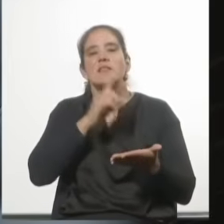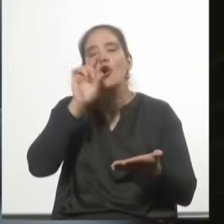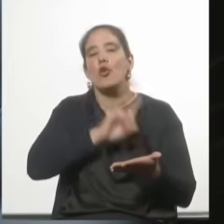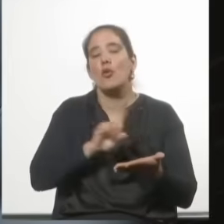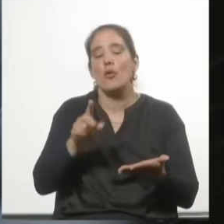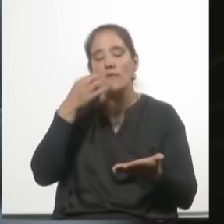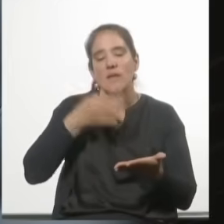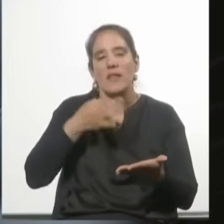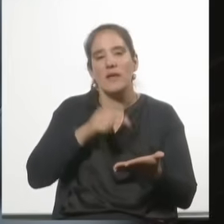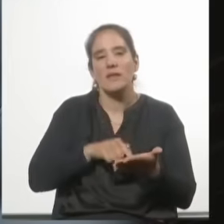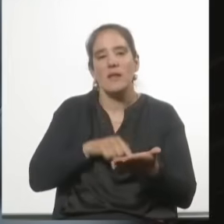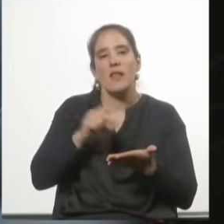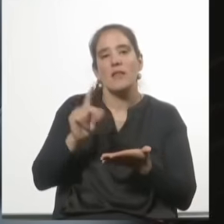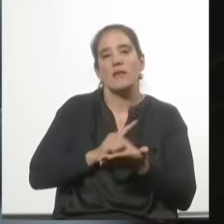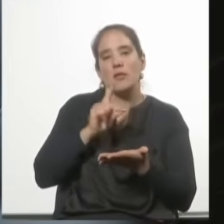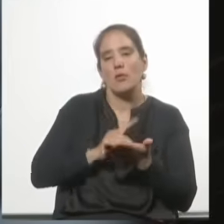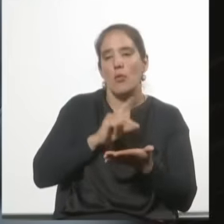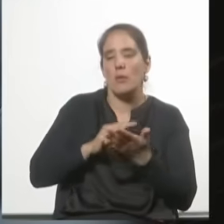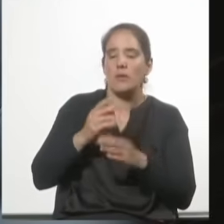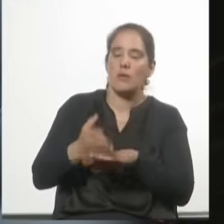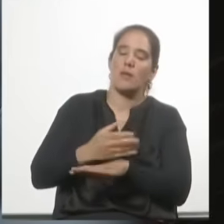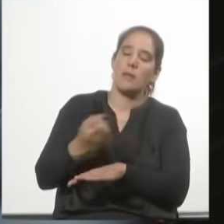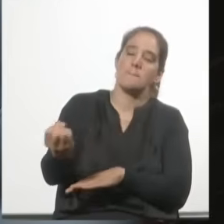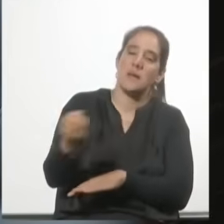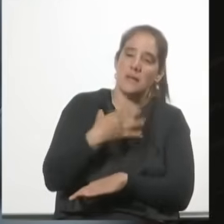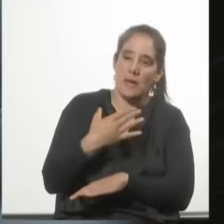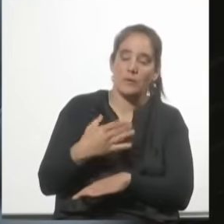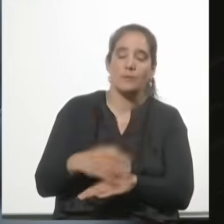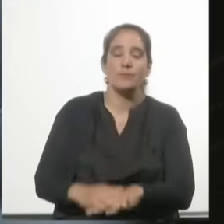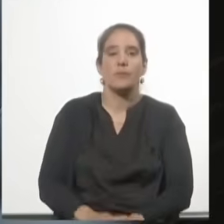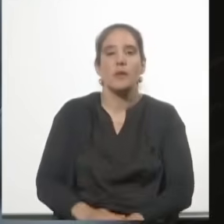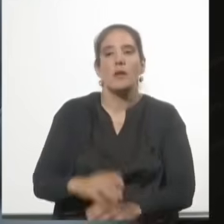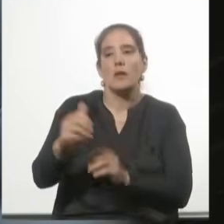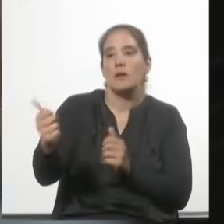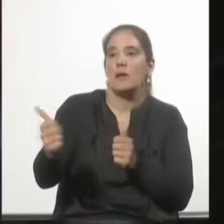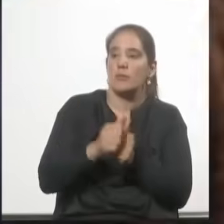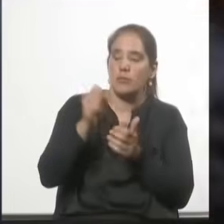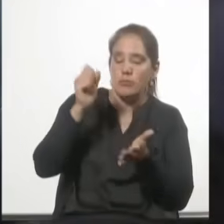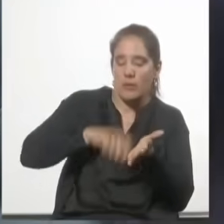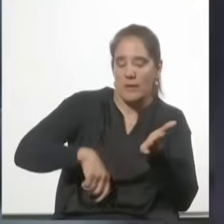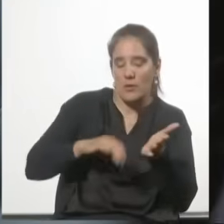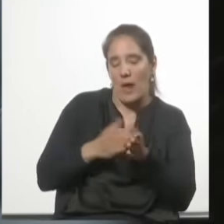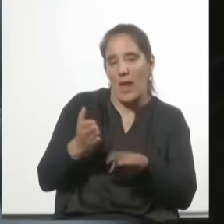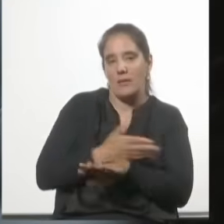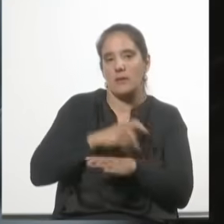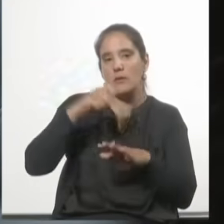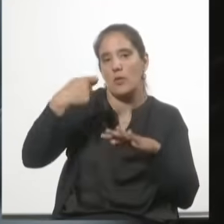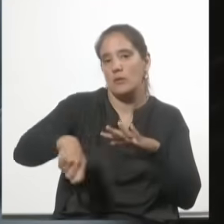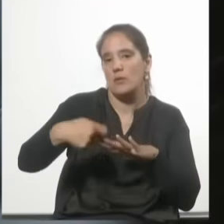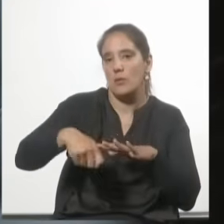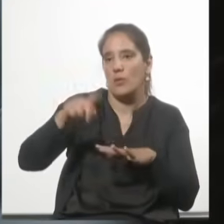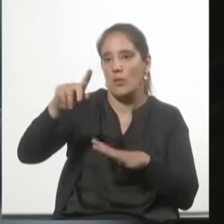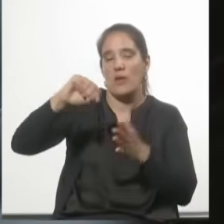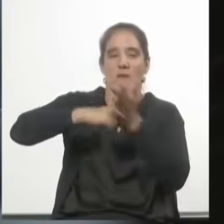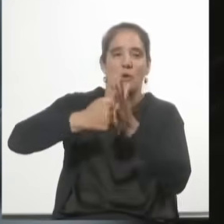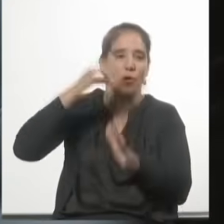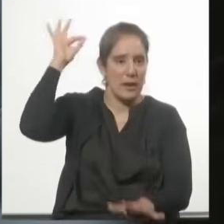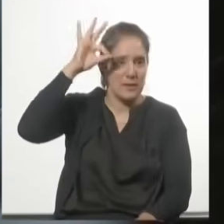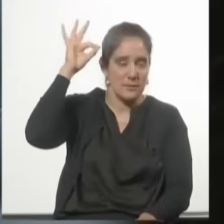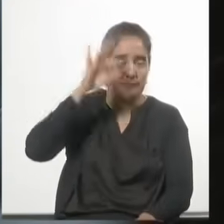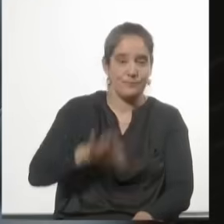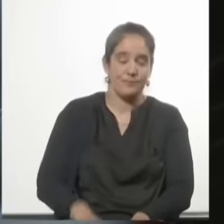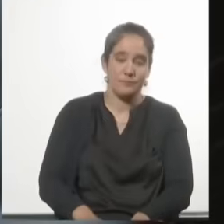y las cuestiones sustantivas en relación a las actas notariales que acompañaron el aval emitido por Eurocommerce. Dicho informe